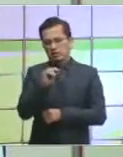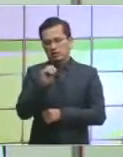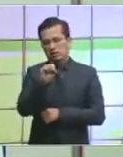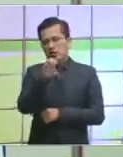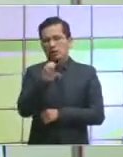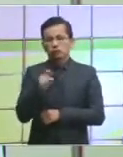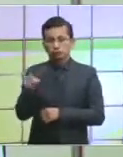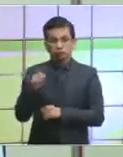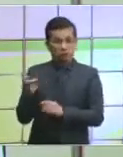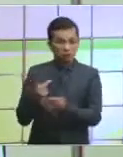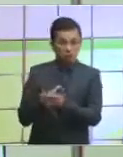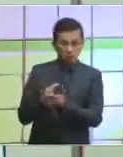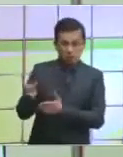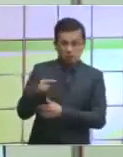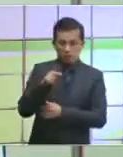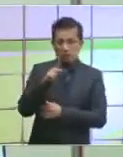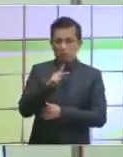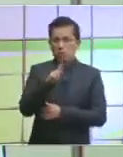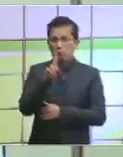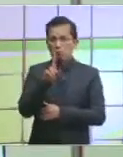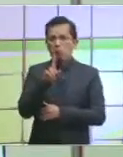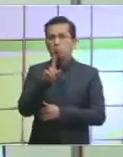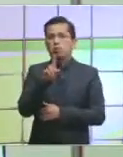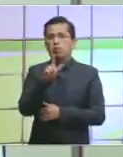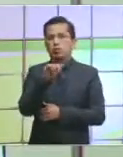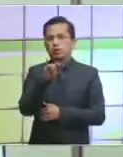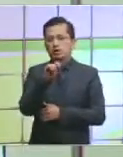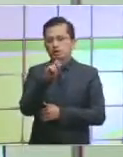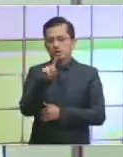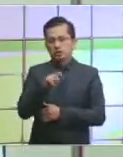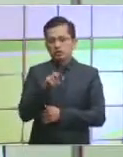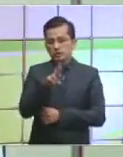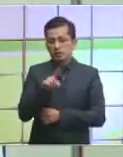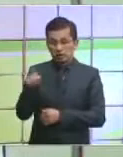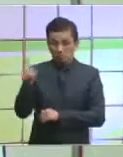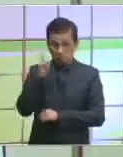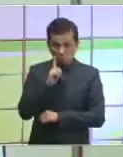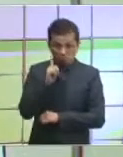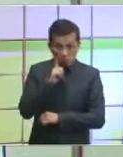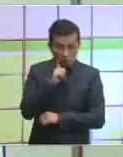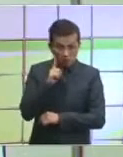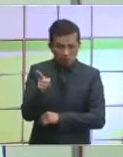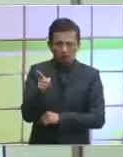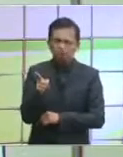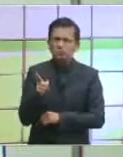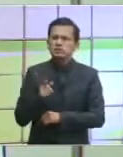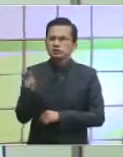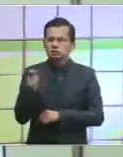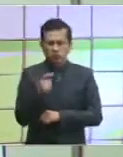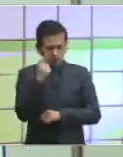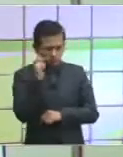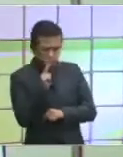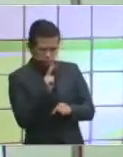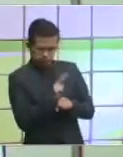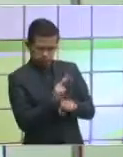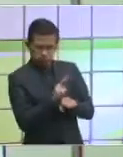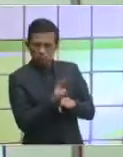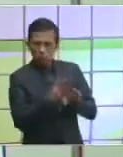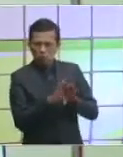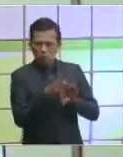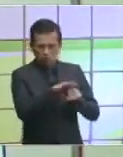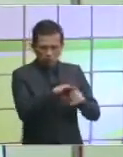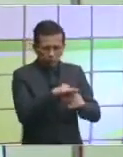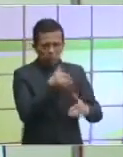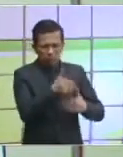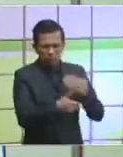ganó el pulitzer por unos premios como otros libros etcétera ella llevaba la secuencia de las votaciones ella conocía los